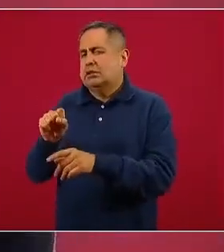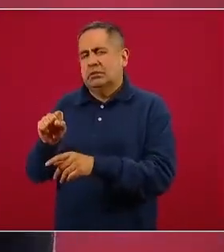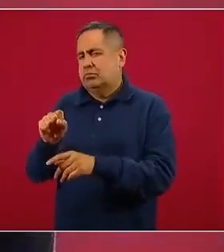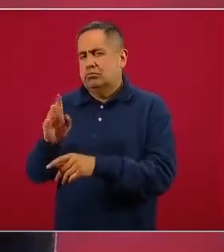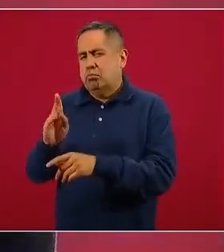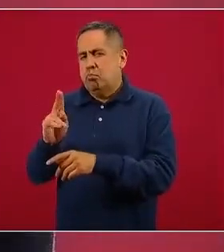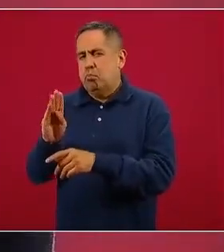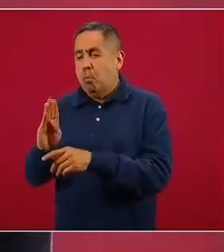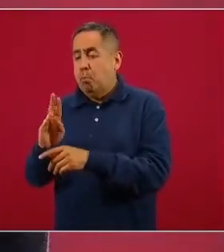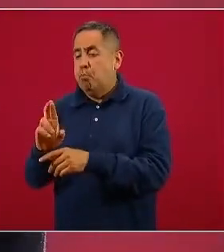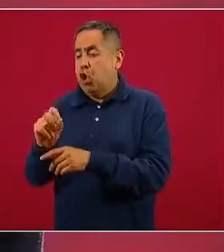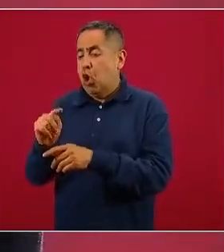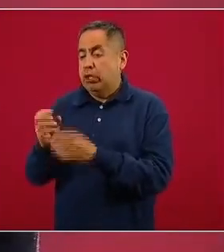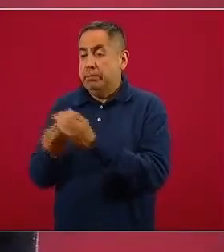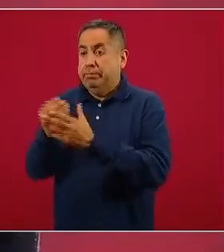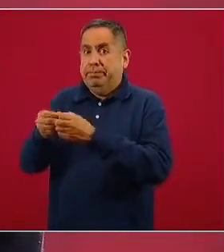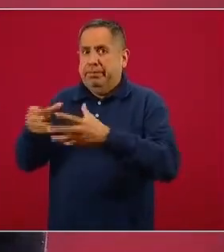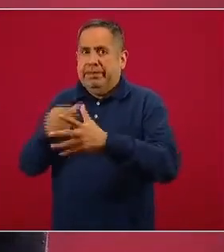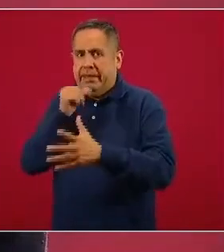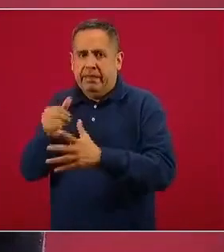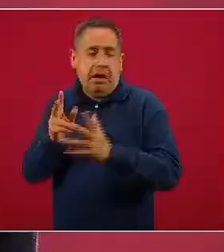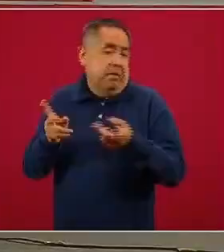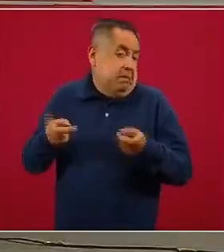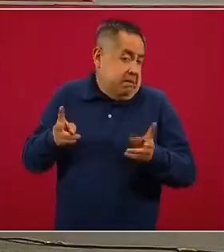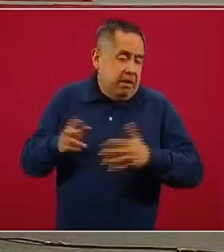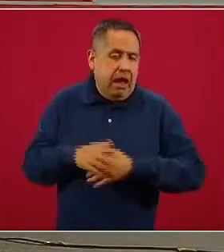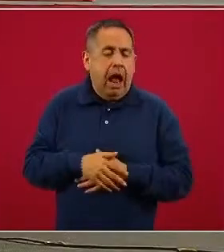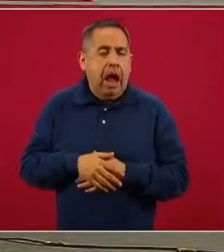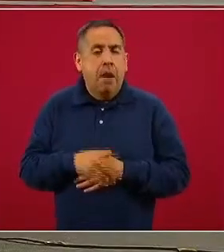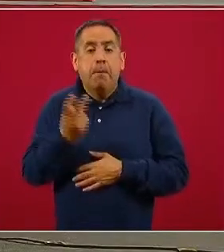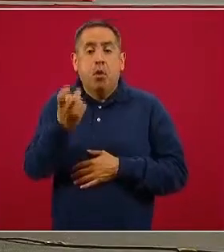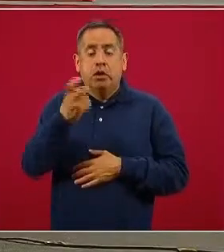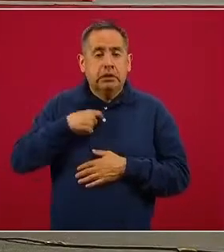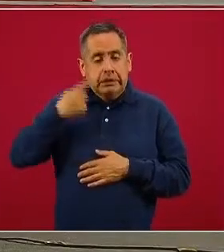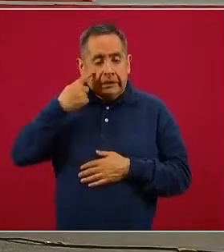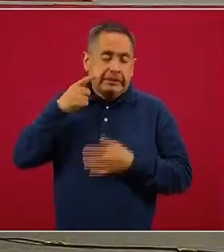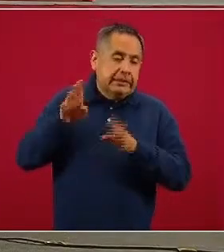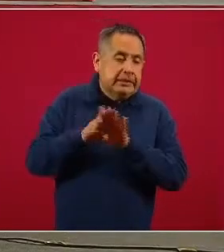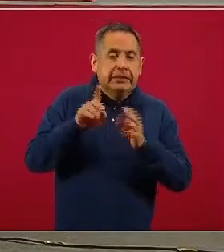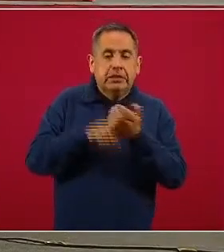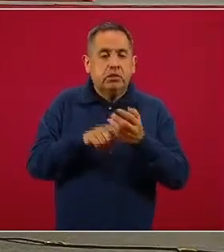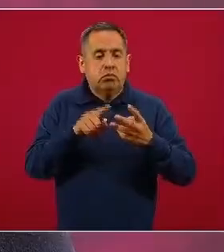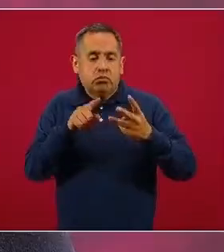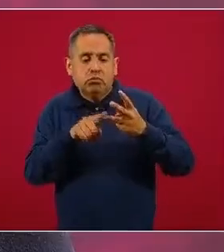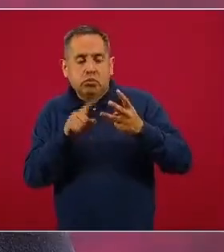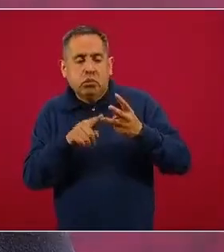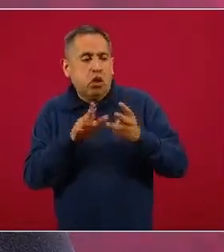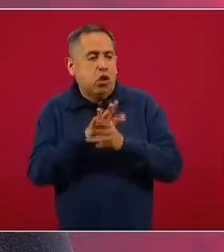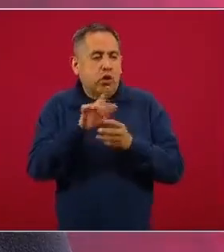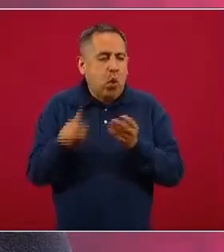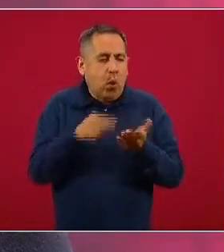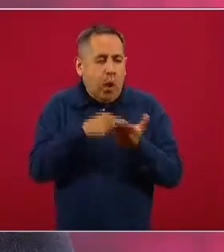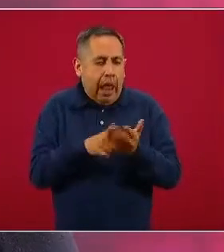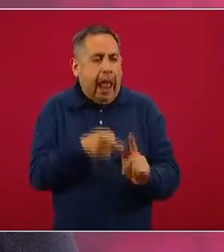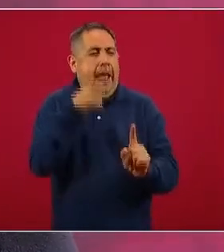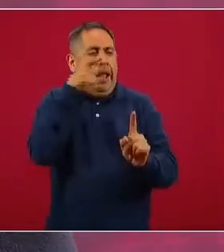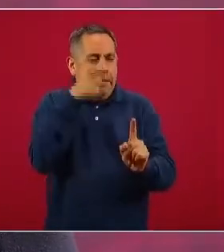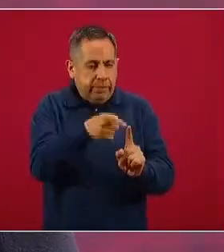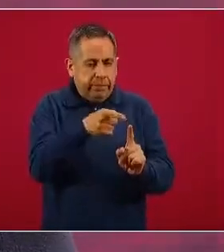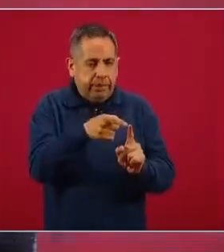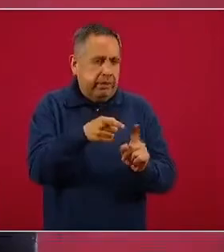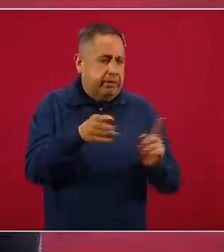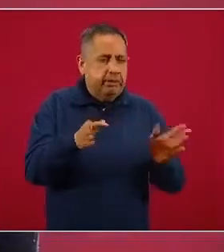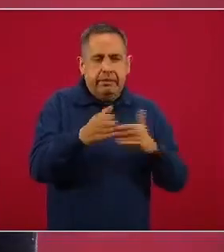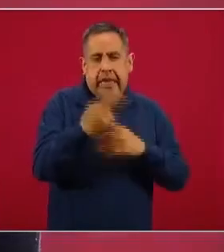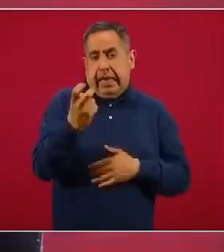se tienen todas estas asociaciones, pues lógicamente se puede identificar el tipo de lugar donde pudo haber ocurrido, que era un poco